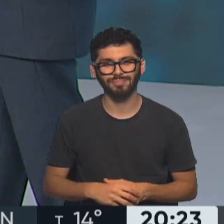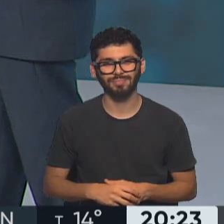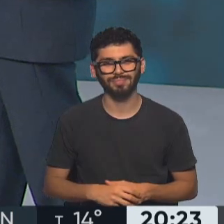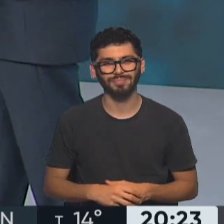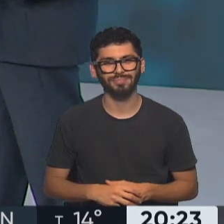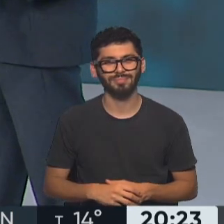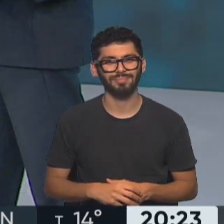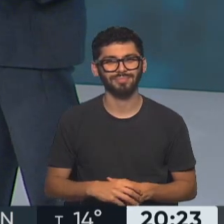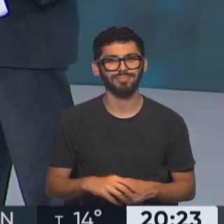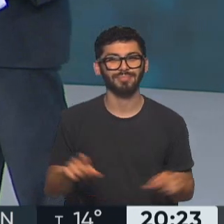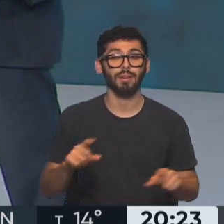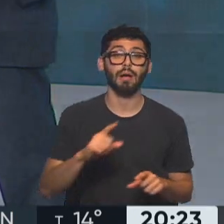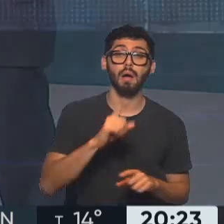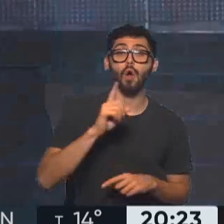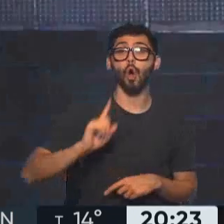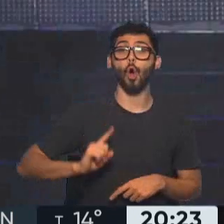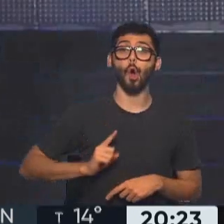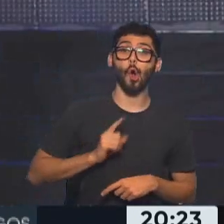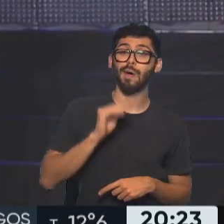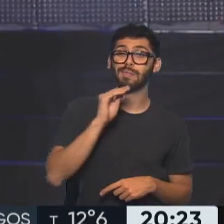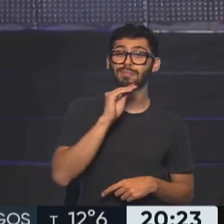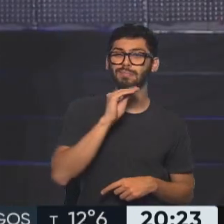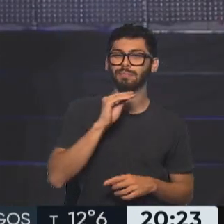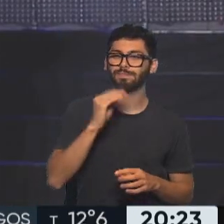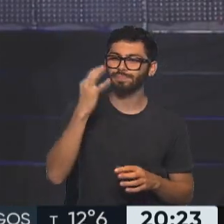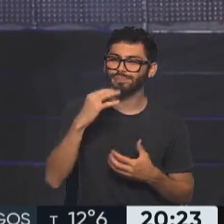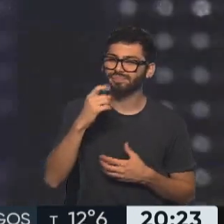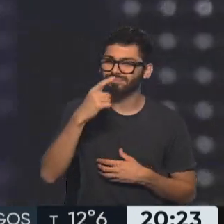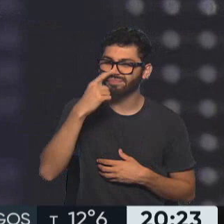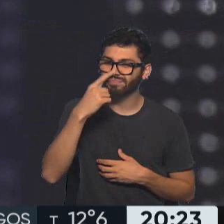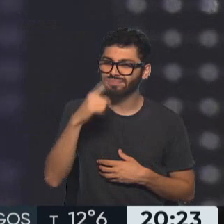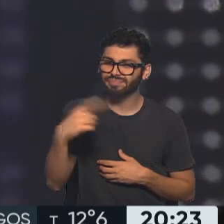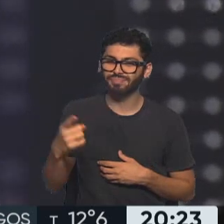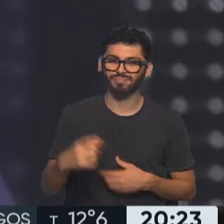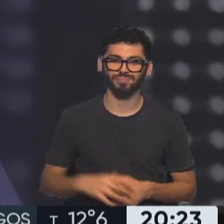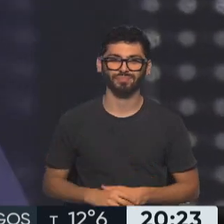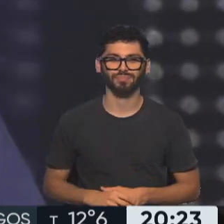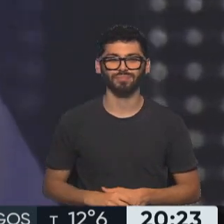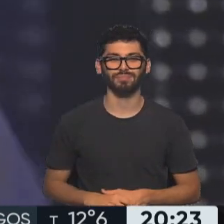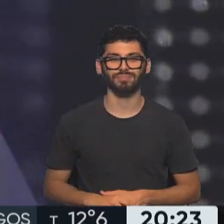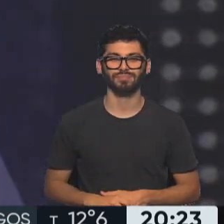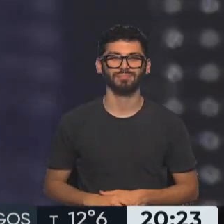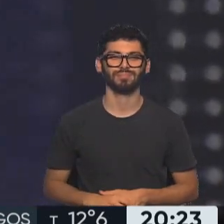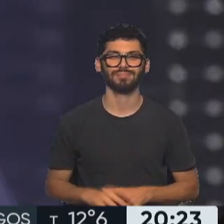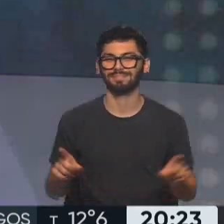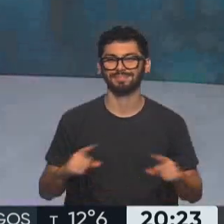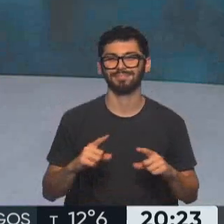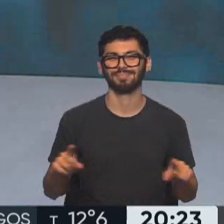oscuras intenciones. Tienen doble vida, son sicarios